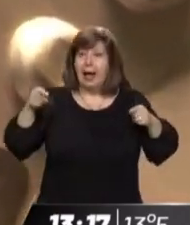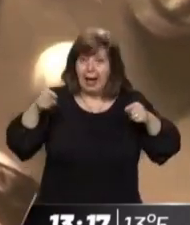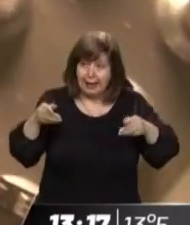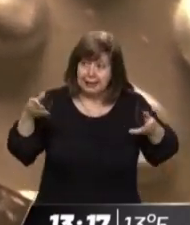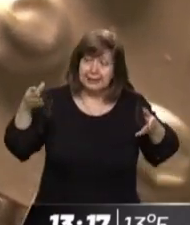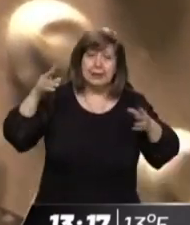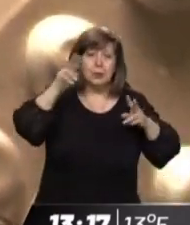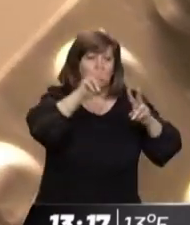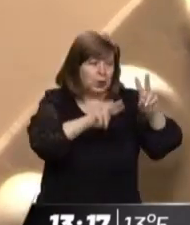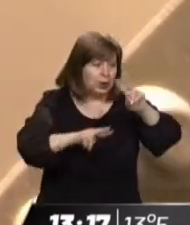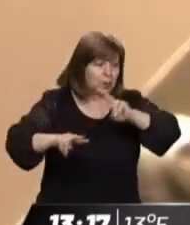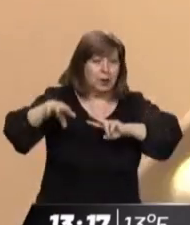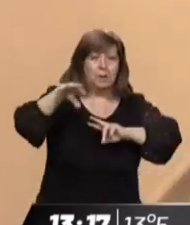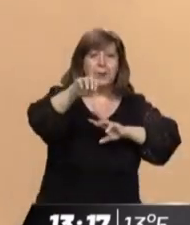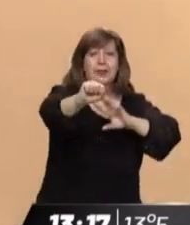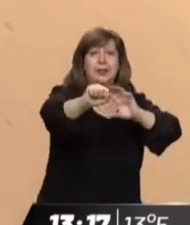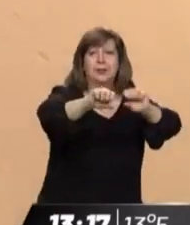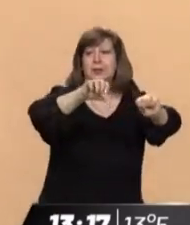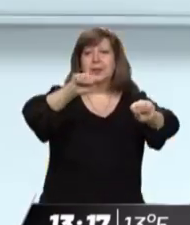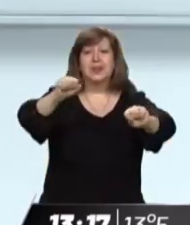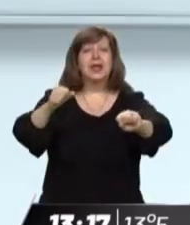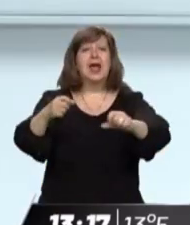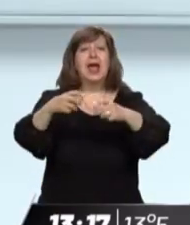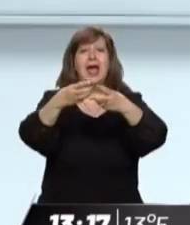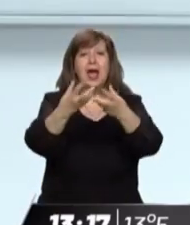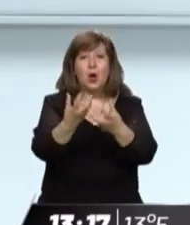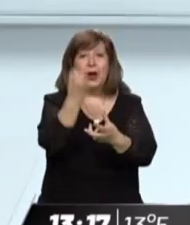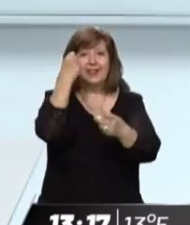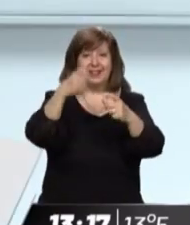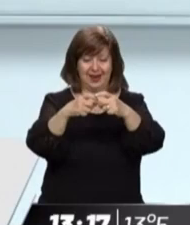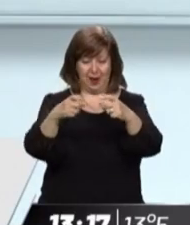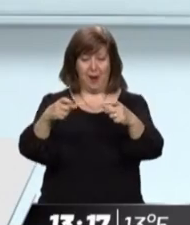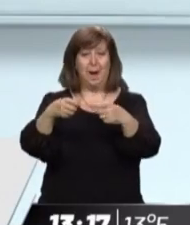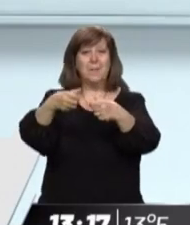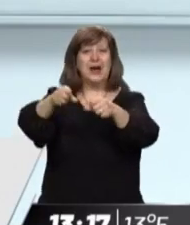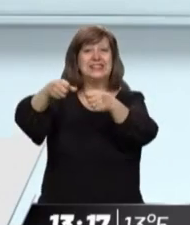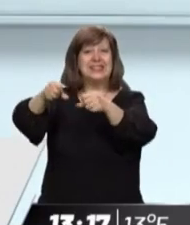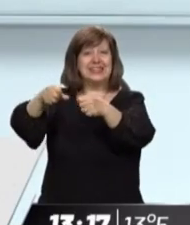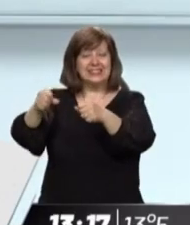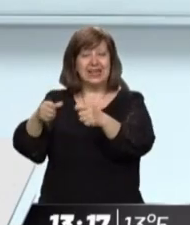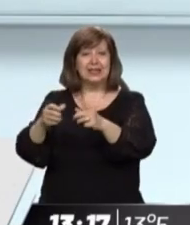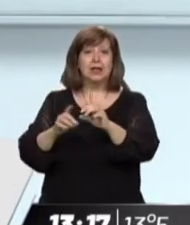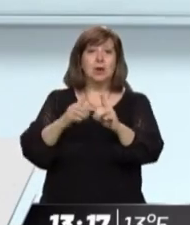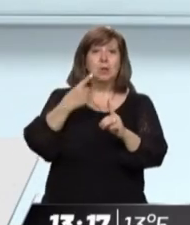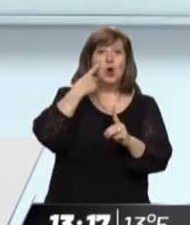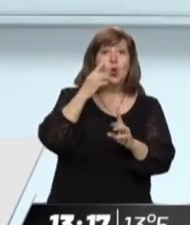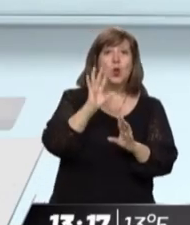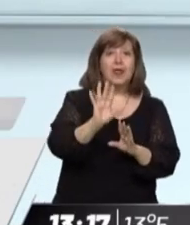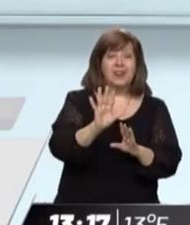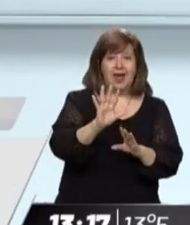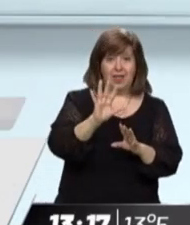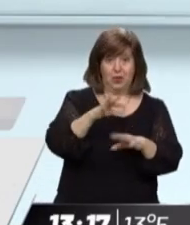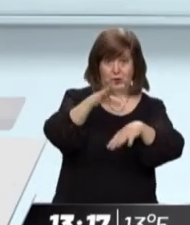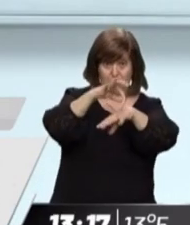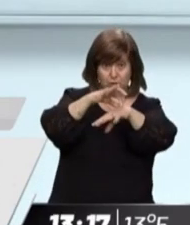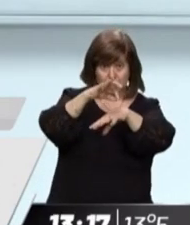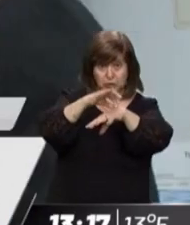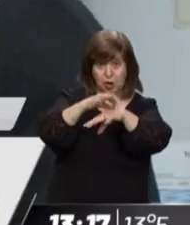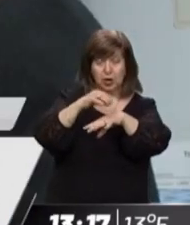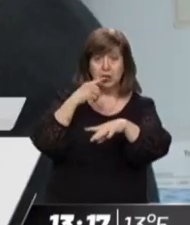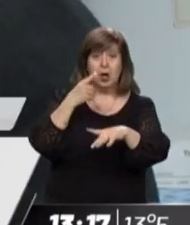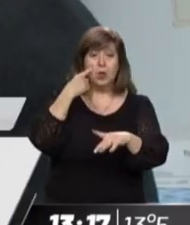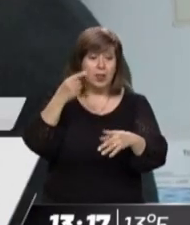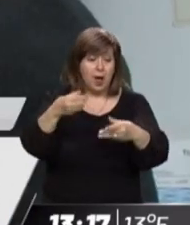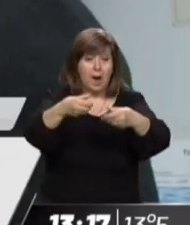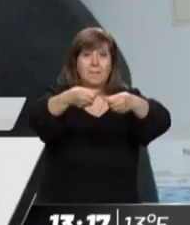mezcla puede terminar en la muerte. Porque por ahí pueden estar combinando otra sustancia que puede ser sustancia